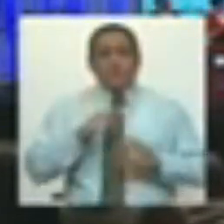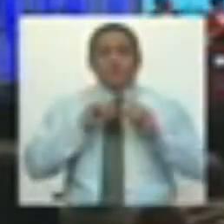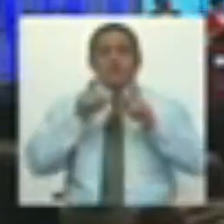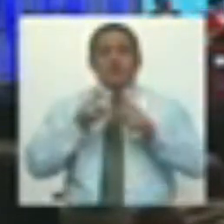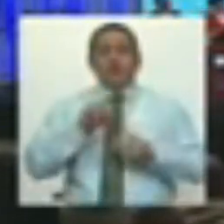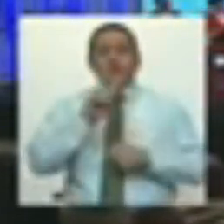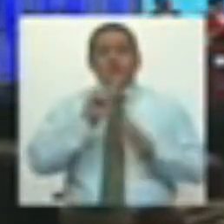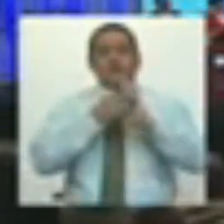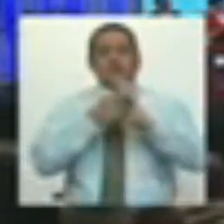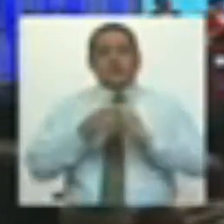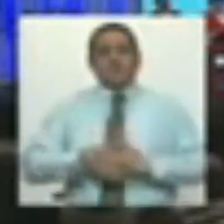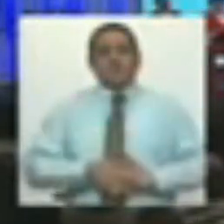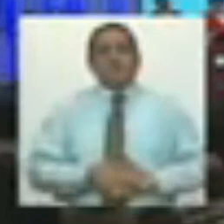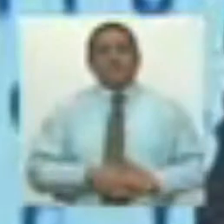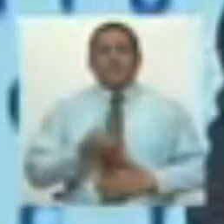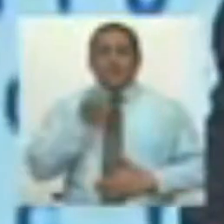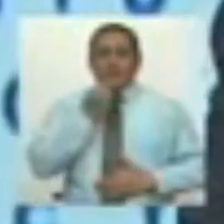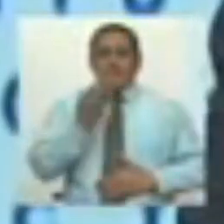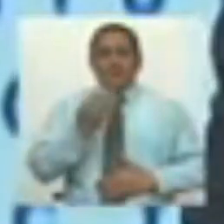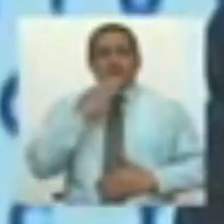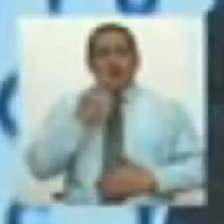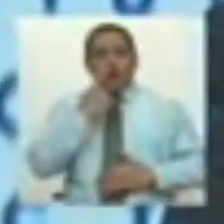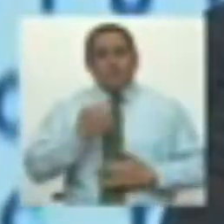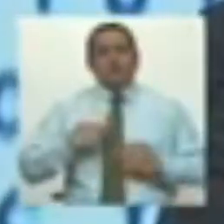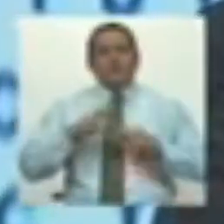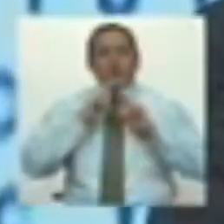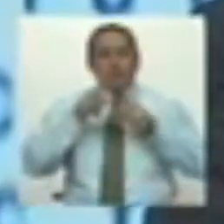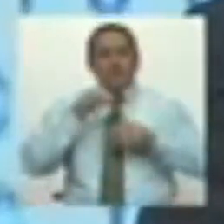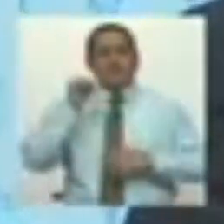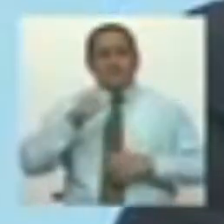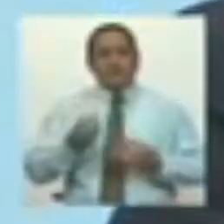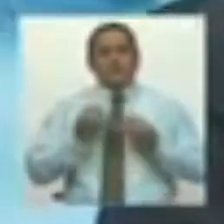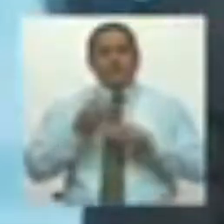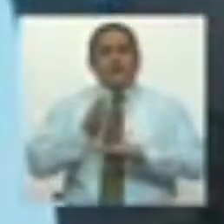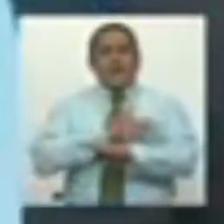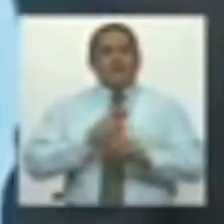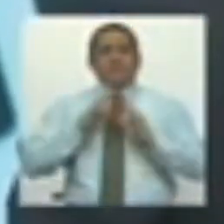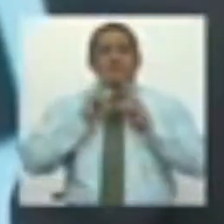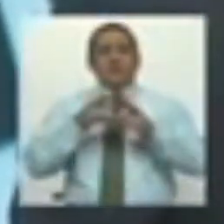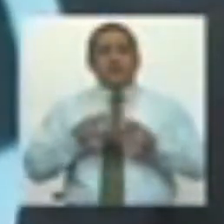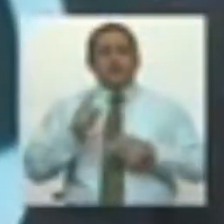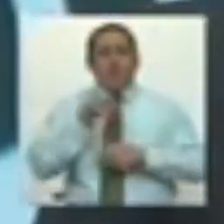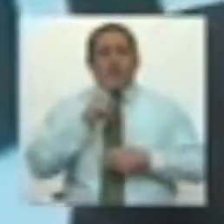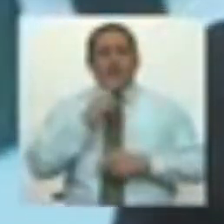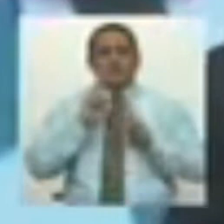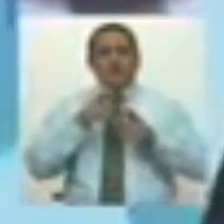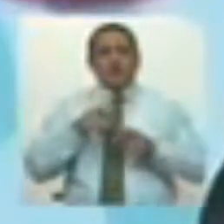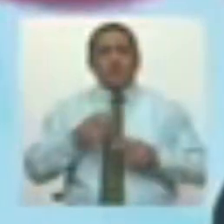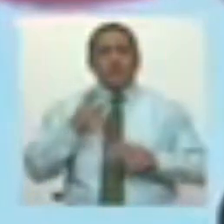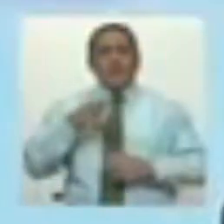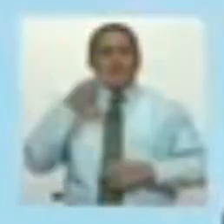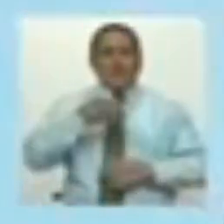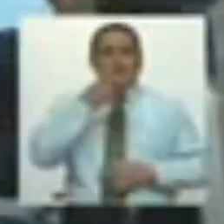por dos minutos gracias señor castañeda yo sí le voy a contestar porque usted me ha contestado sobre el mundo riesgo cuando yo